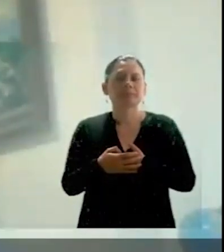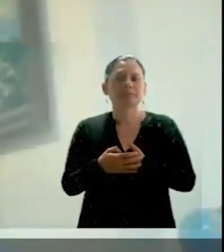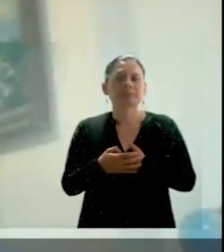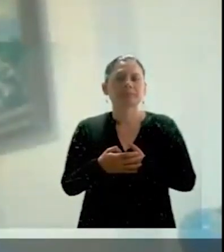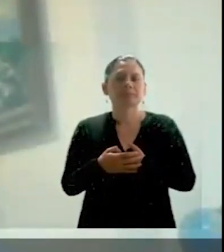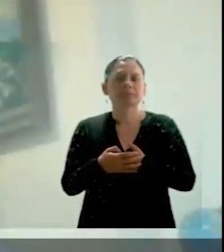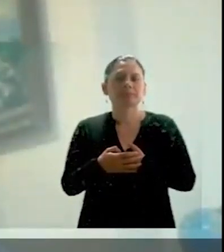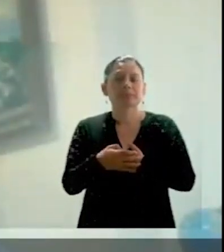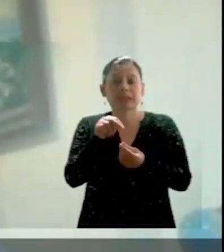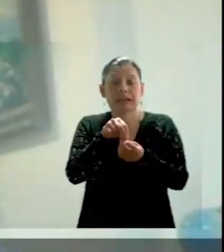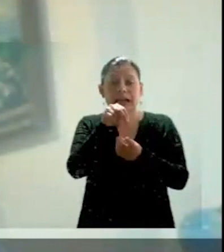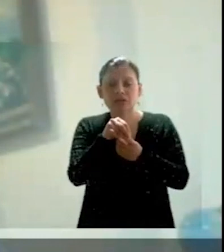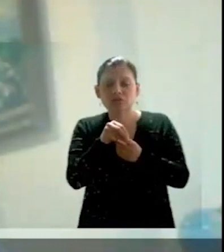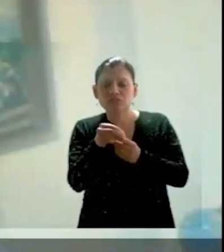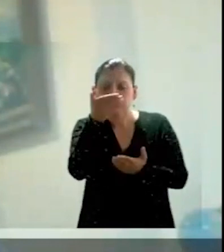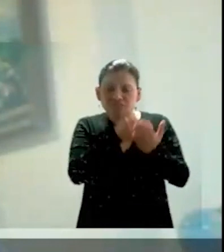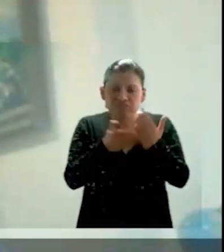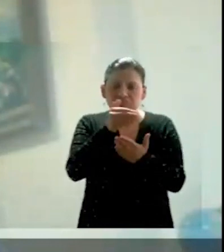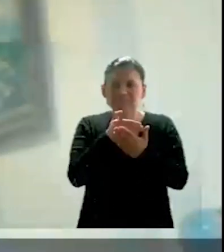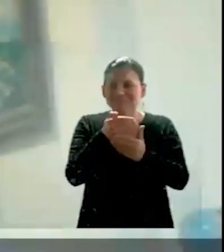un caso por